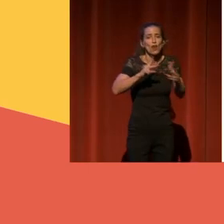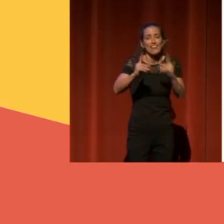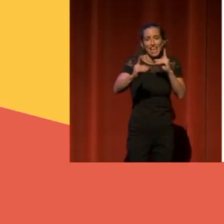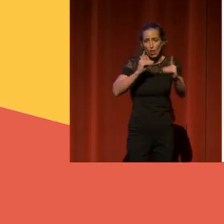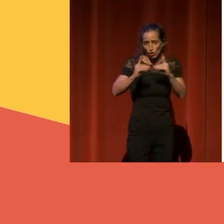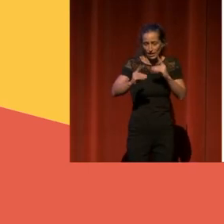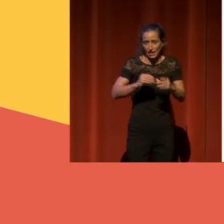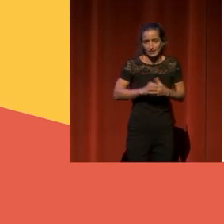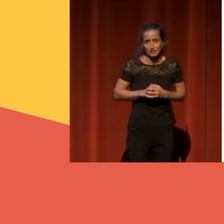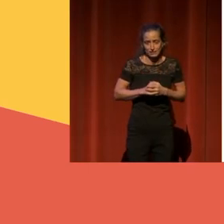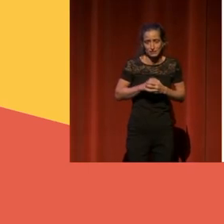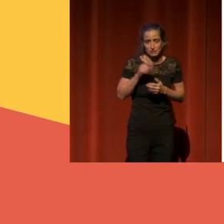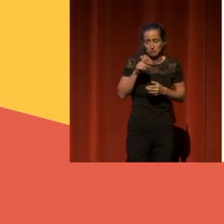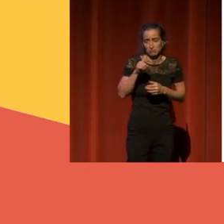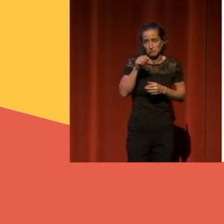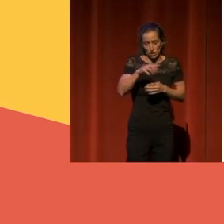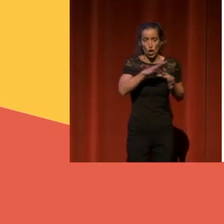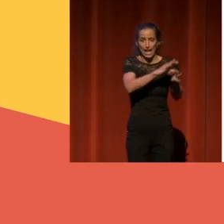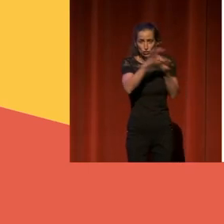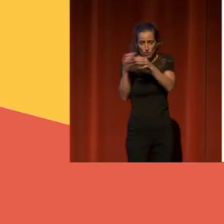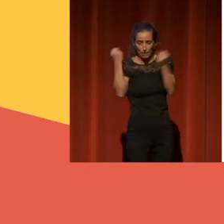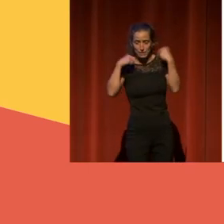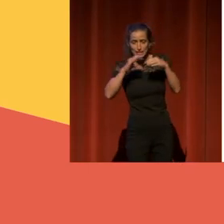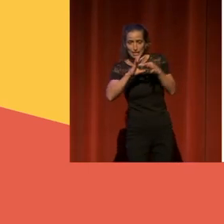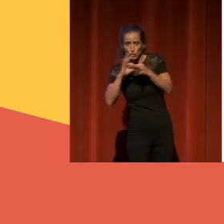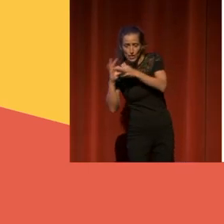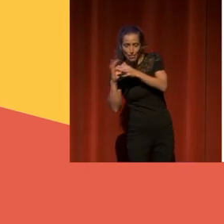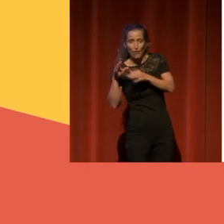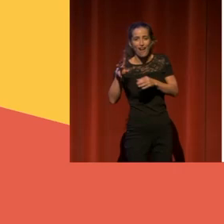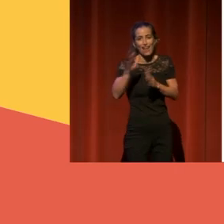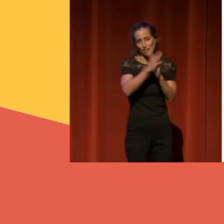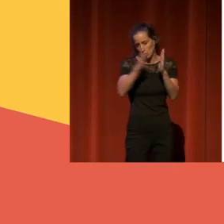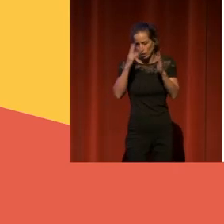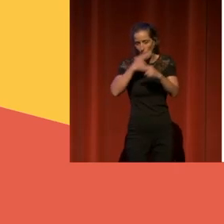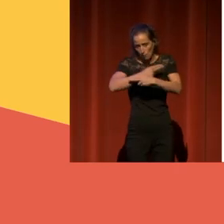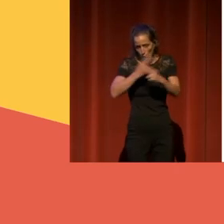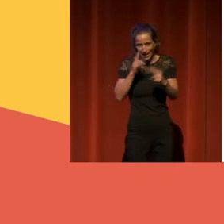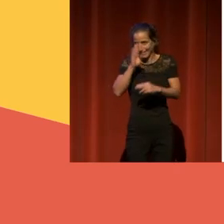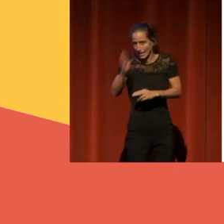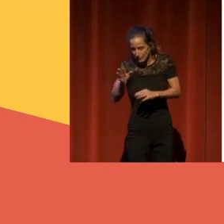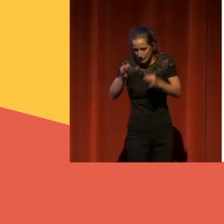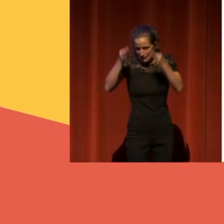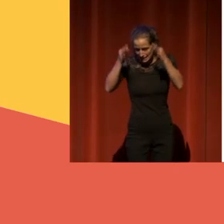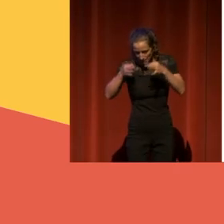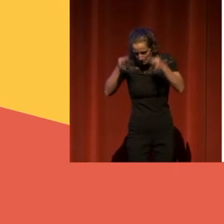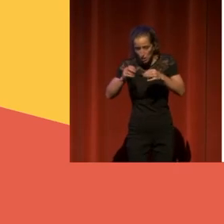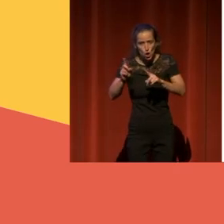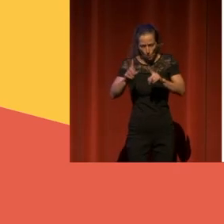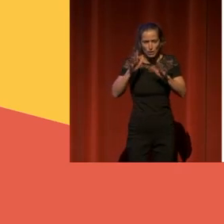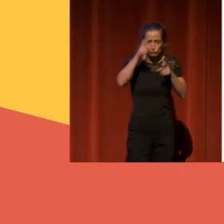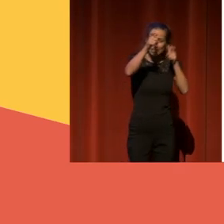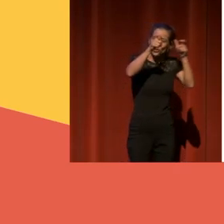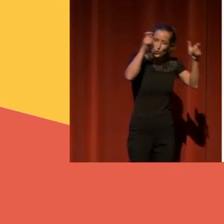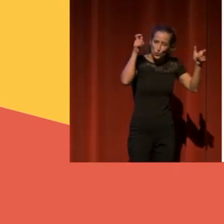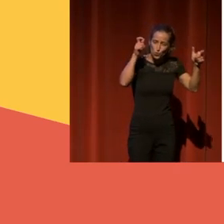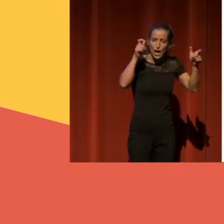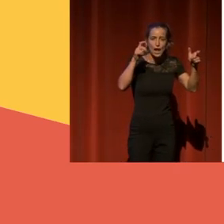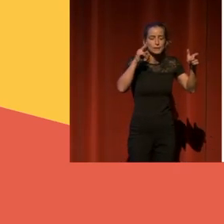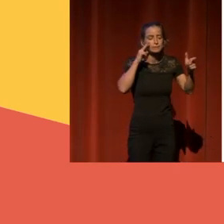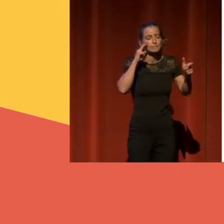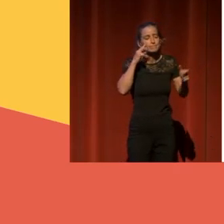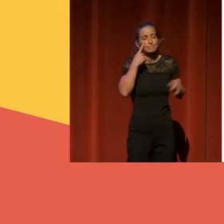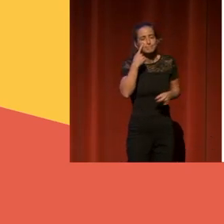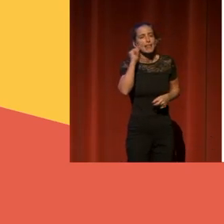aunque no de forma exclusiva, asociadas estas prácticas a las bibliotecas públicas, pero en el entorno rural